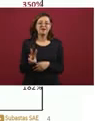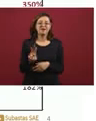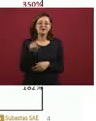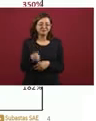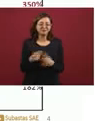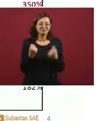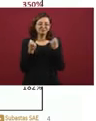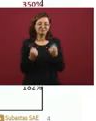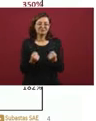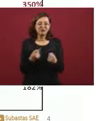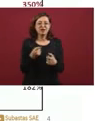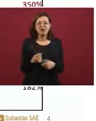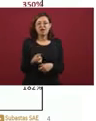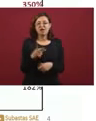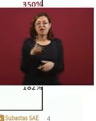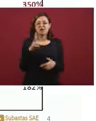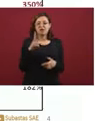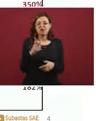empezó como en